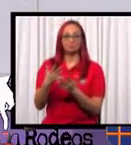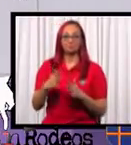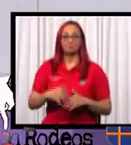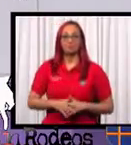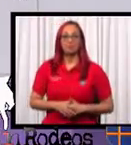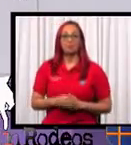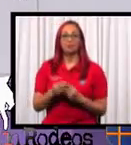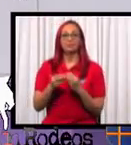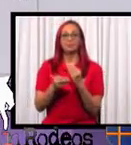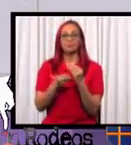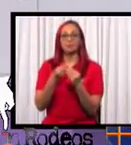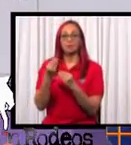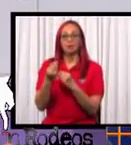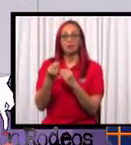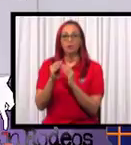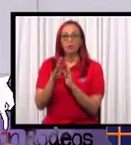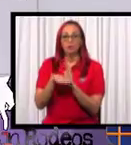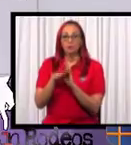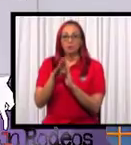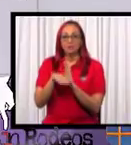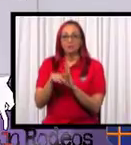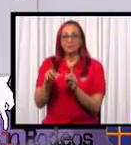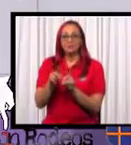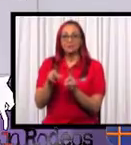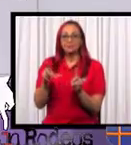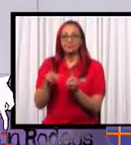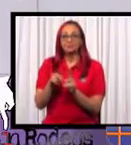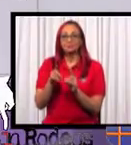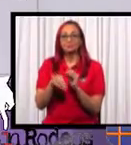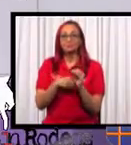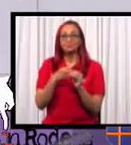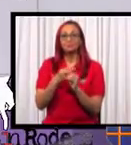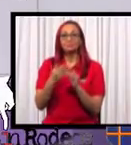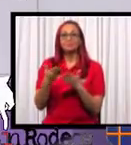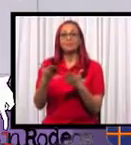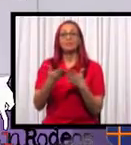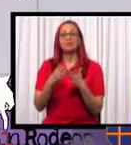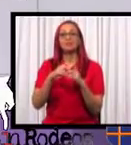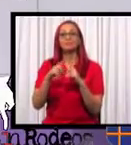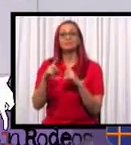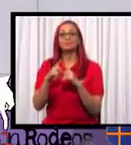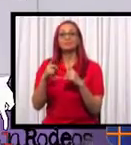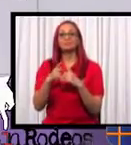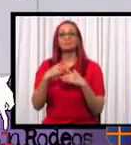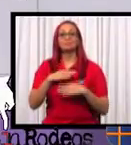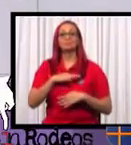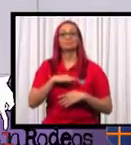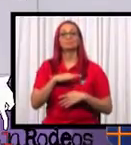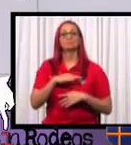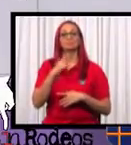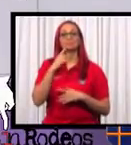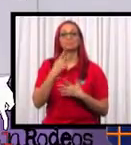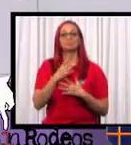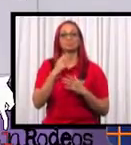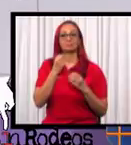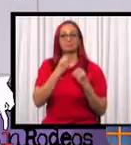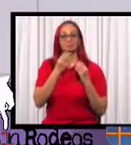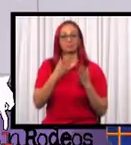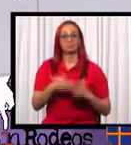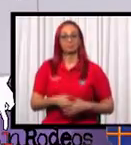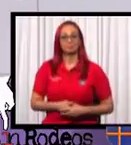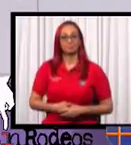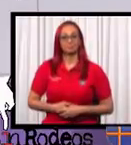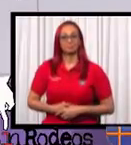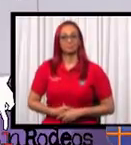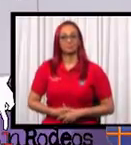producto barato, también es un producto que ofrece una serie de bondades y beneficios para el consumidor. Entonces, a mí me